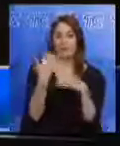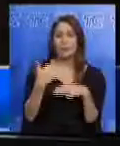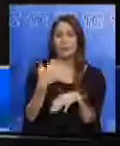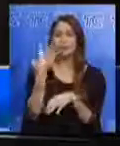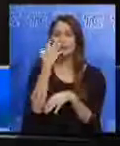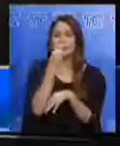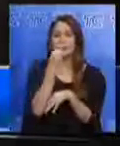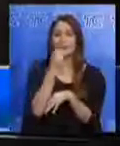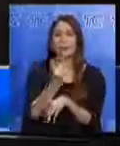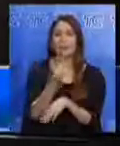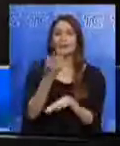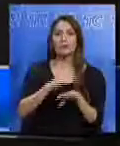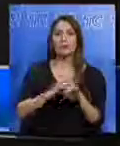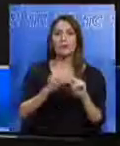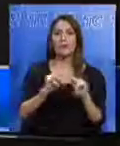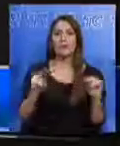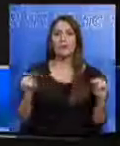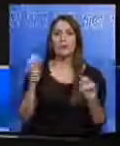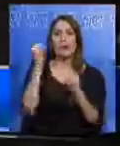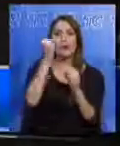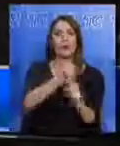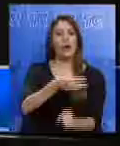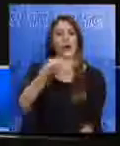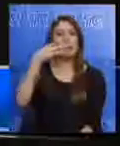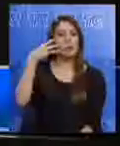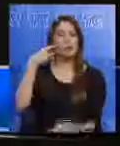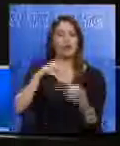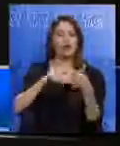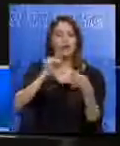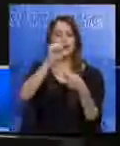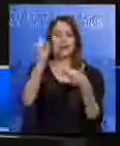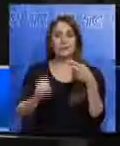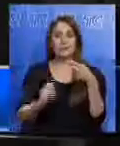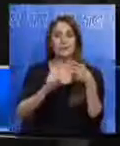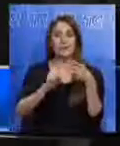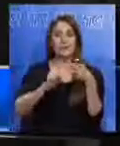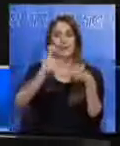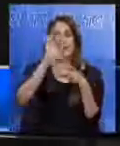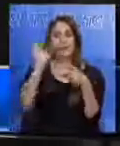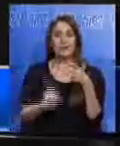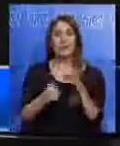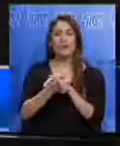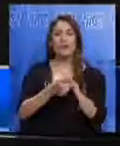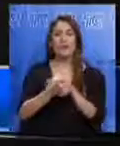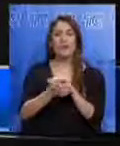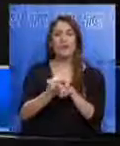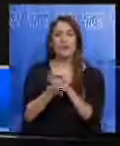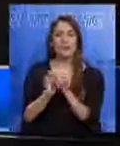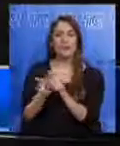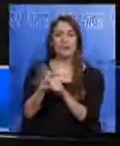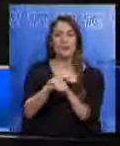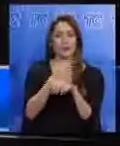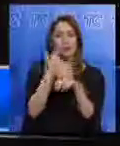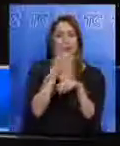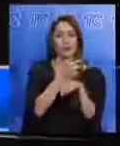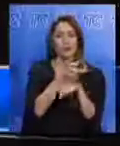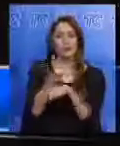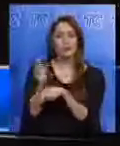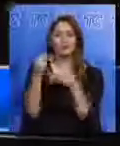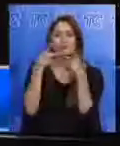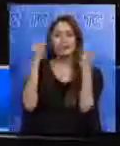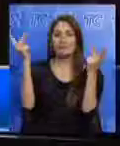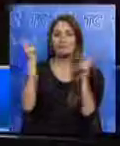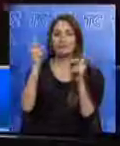impactantes imágenes de nuestra Amazonía, Sierra, Costa e Islas Galápagos. Hasta el momento, el